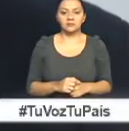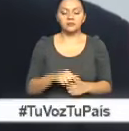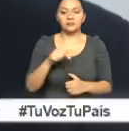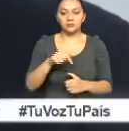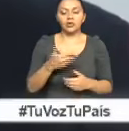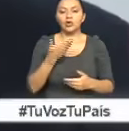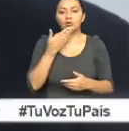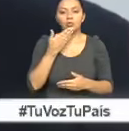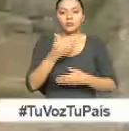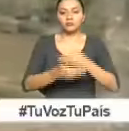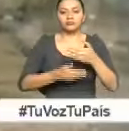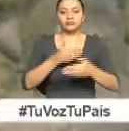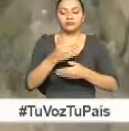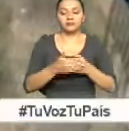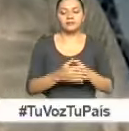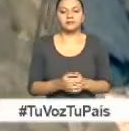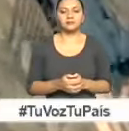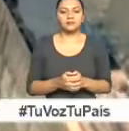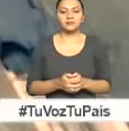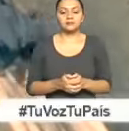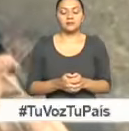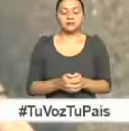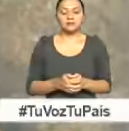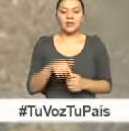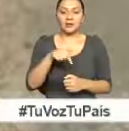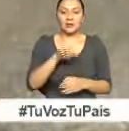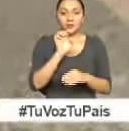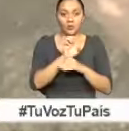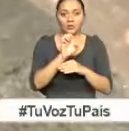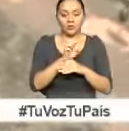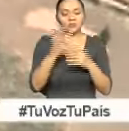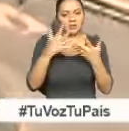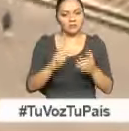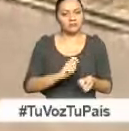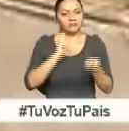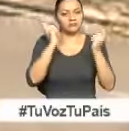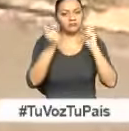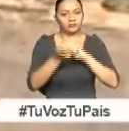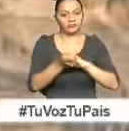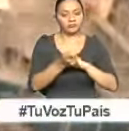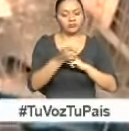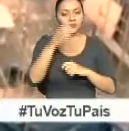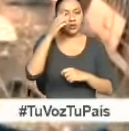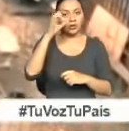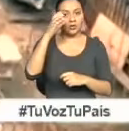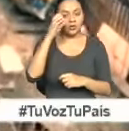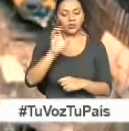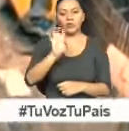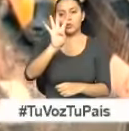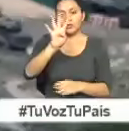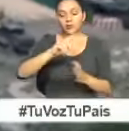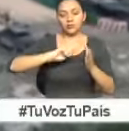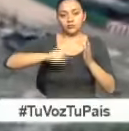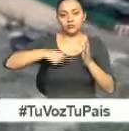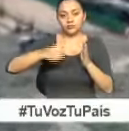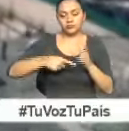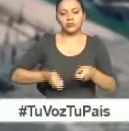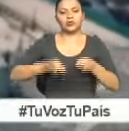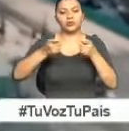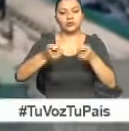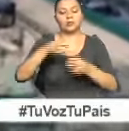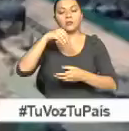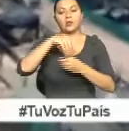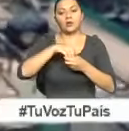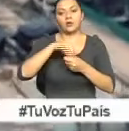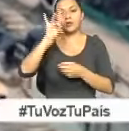que genera ahorros. La matriz eléctrica en el Ecuador ya cambió. Solo Coca-Cola con sus 4 turbinas ya generó un ahorro de